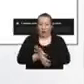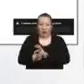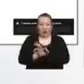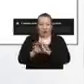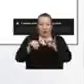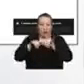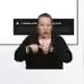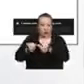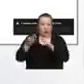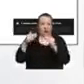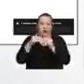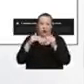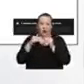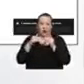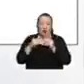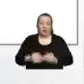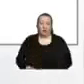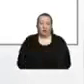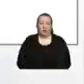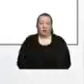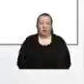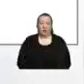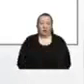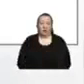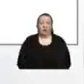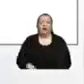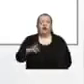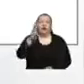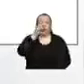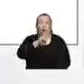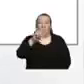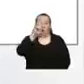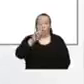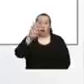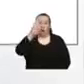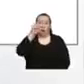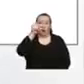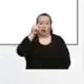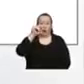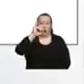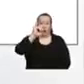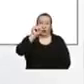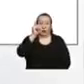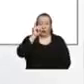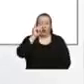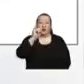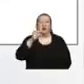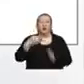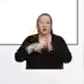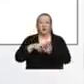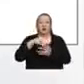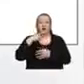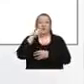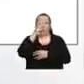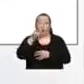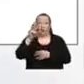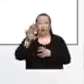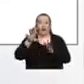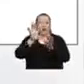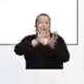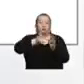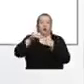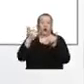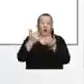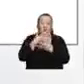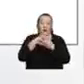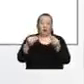transfirió a través la página web de ban y si como ya bajaron esta página web a la quitar con un diseño de